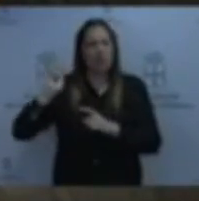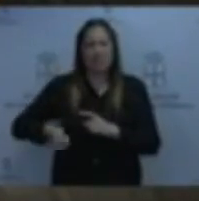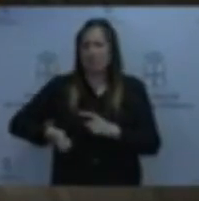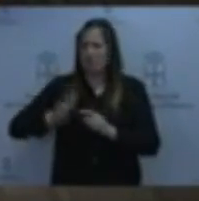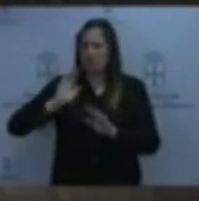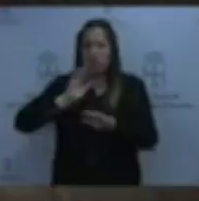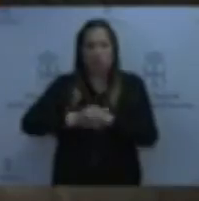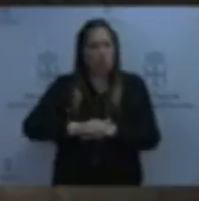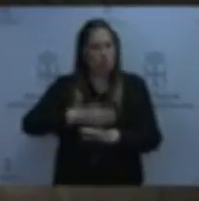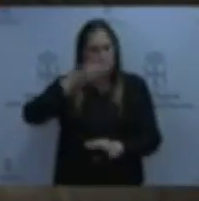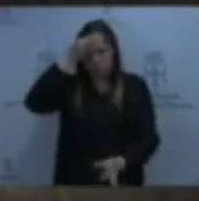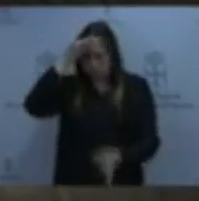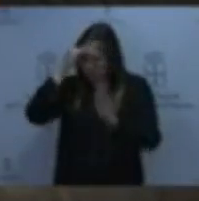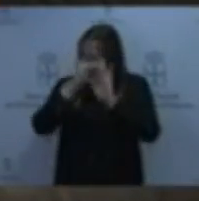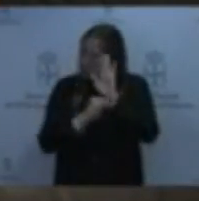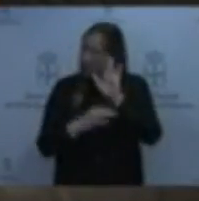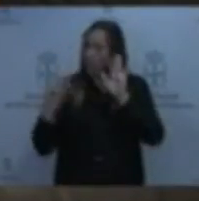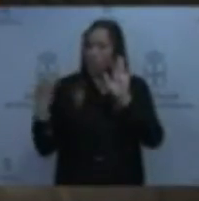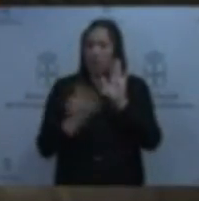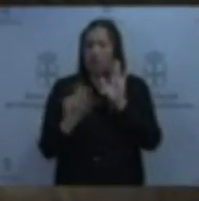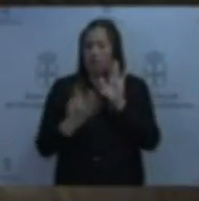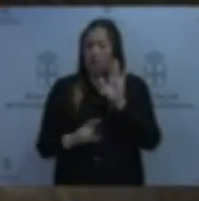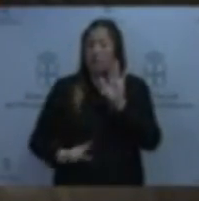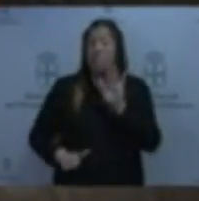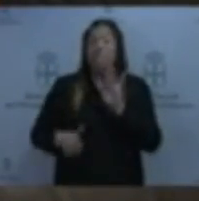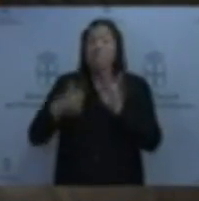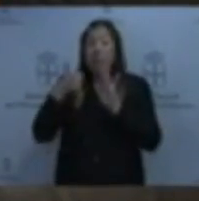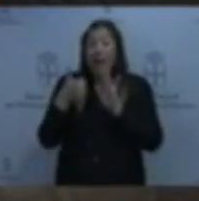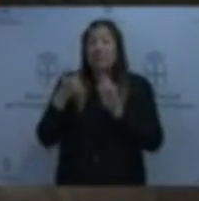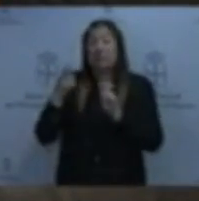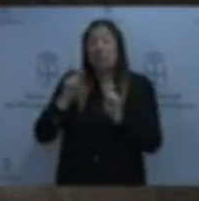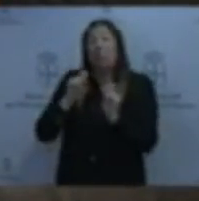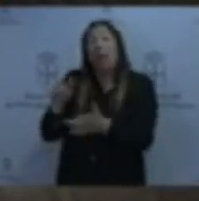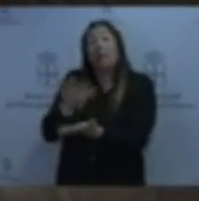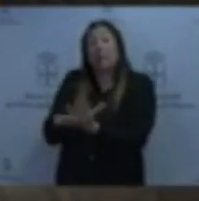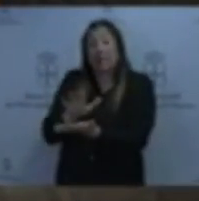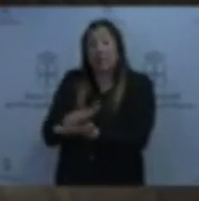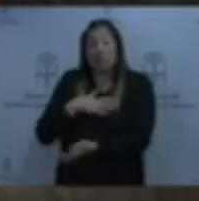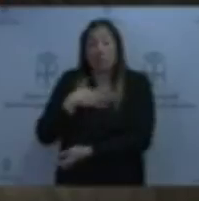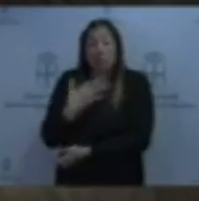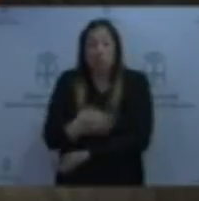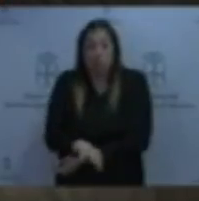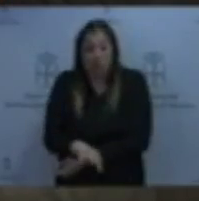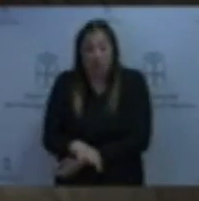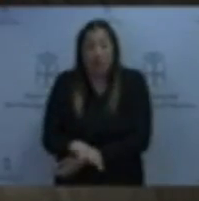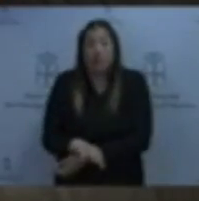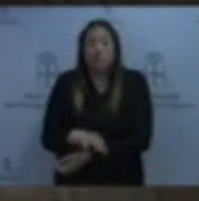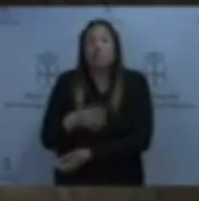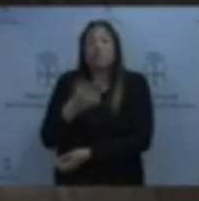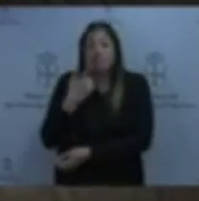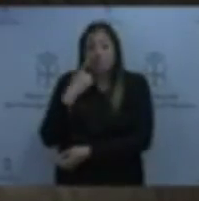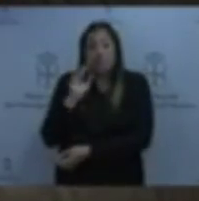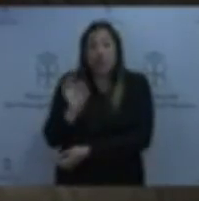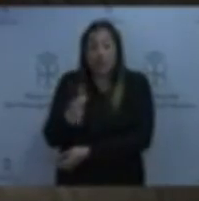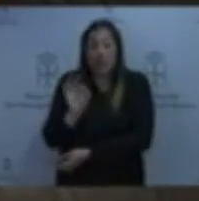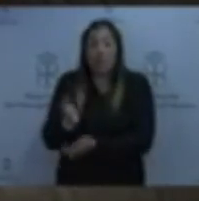otra parte, por si le despierta alguna tranquilidad mayor, lo que sí hemos solicitado